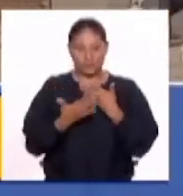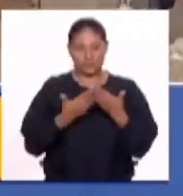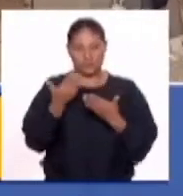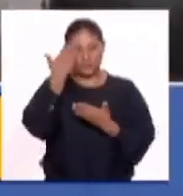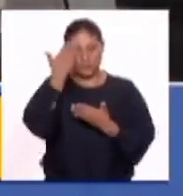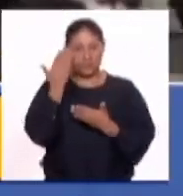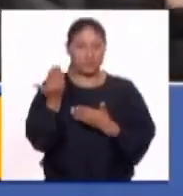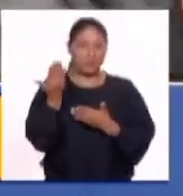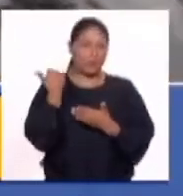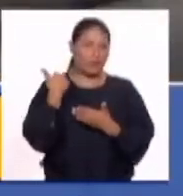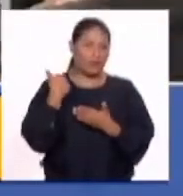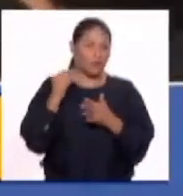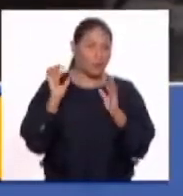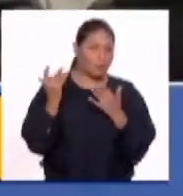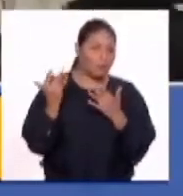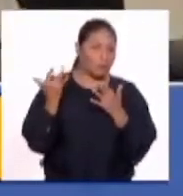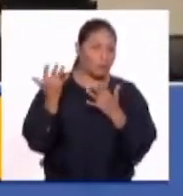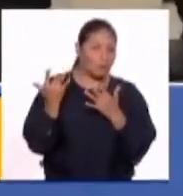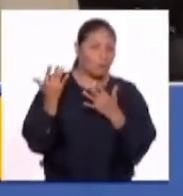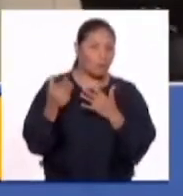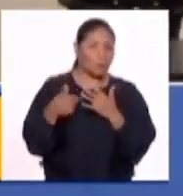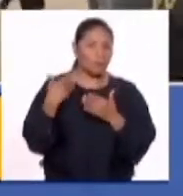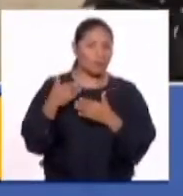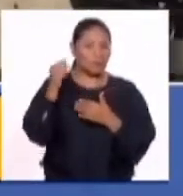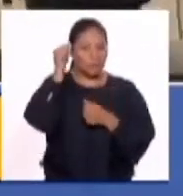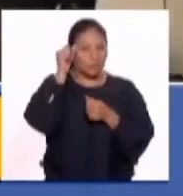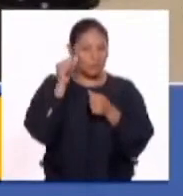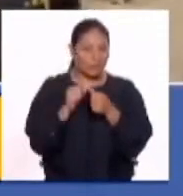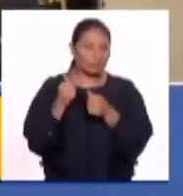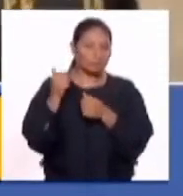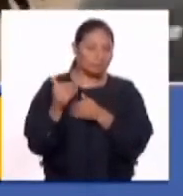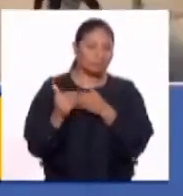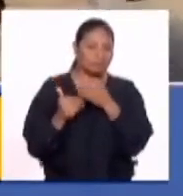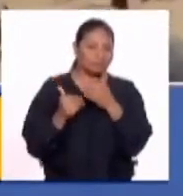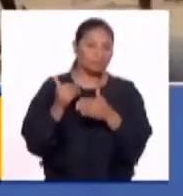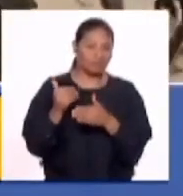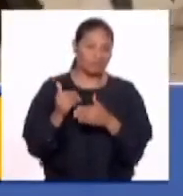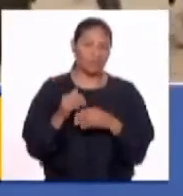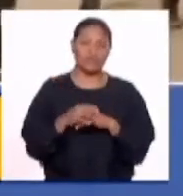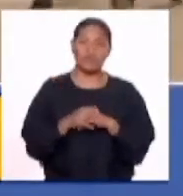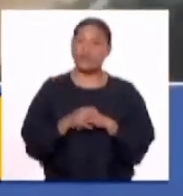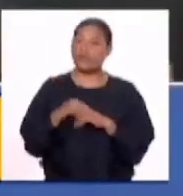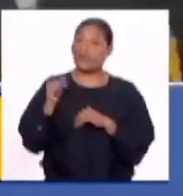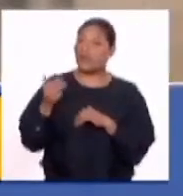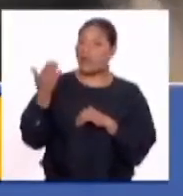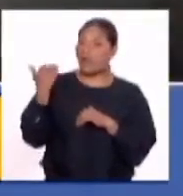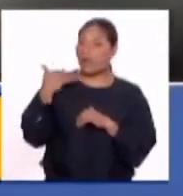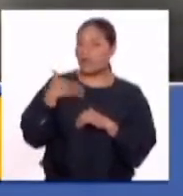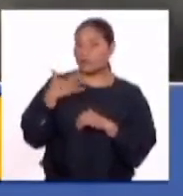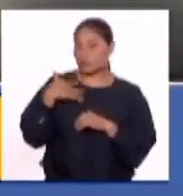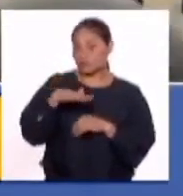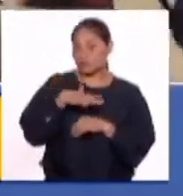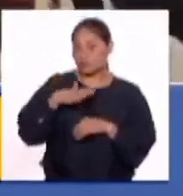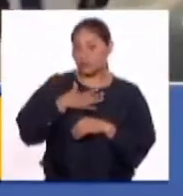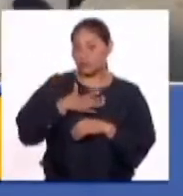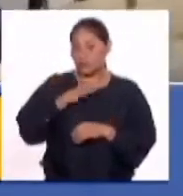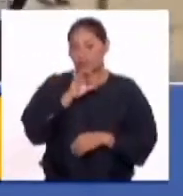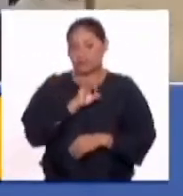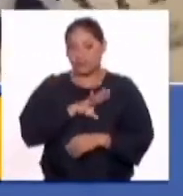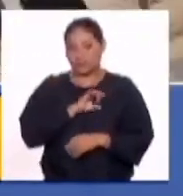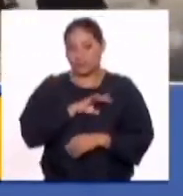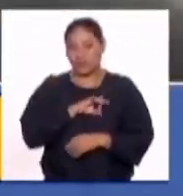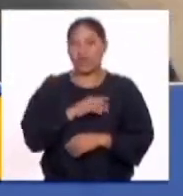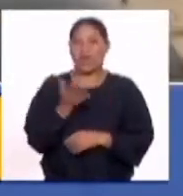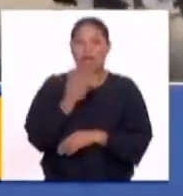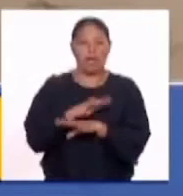minuto no hemos visto que se estaba desbordando, básicamente porque en el caso nuestro en Chile, nuestro país agotó